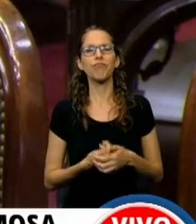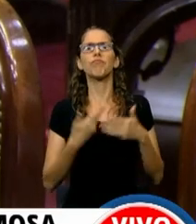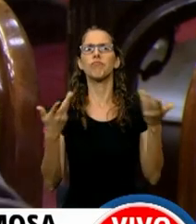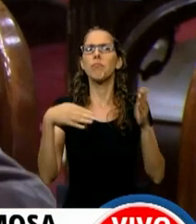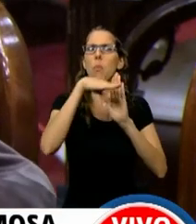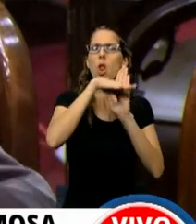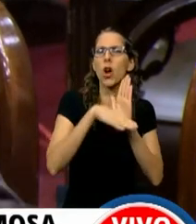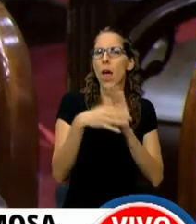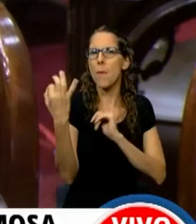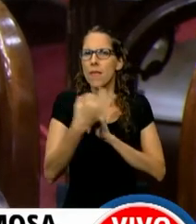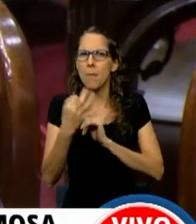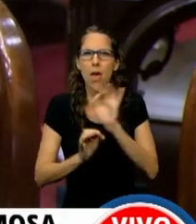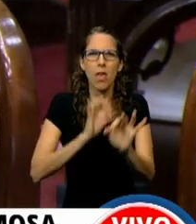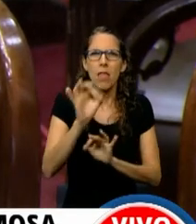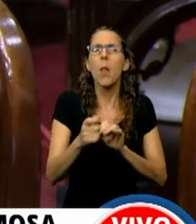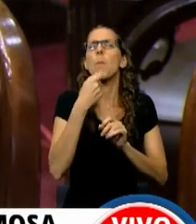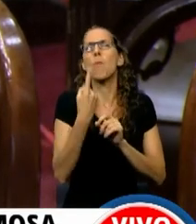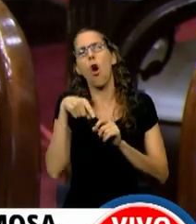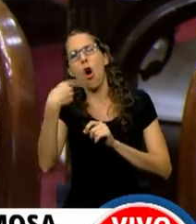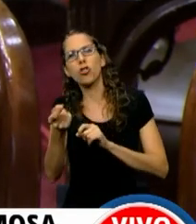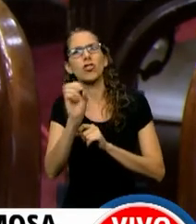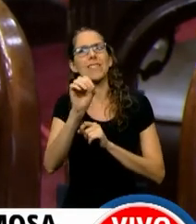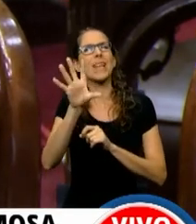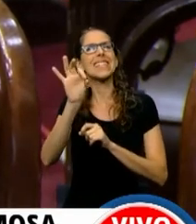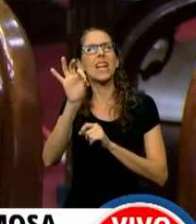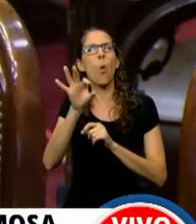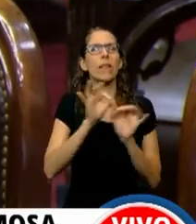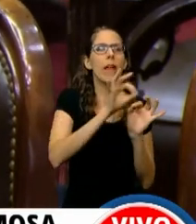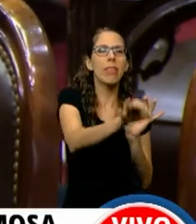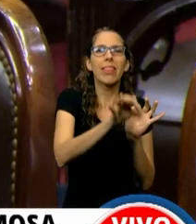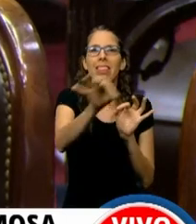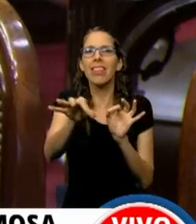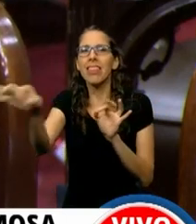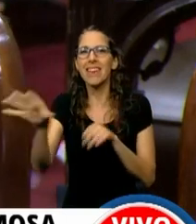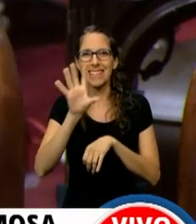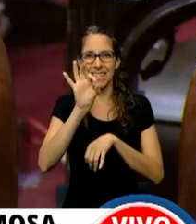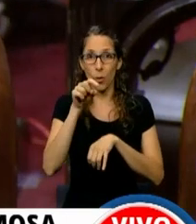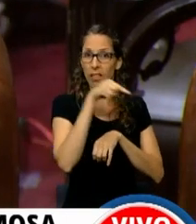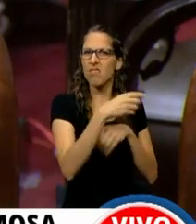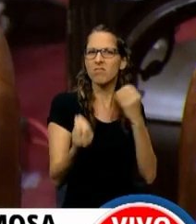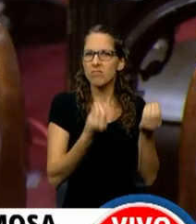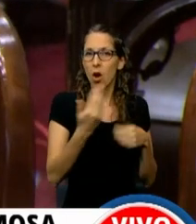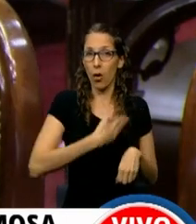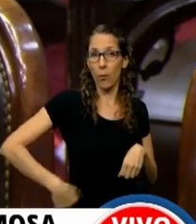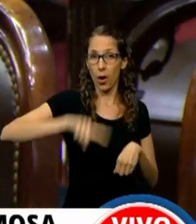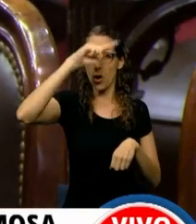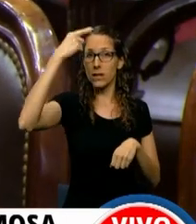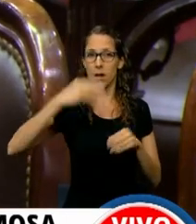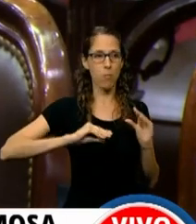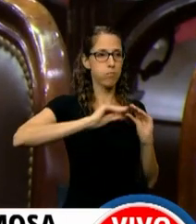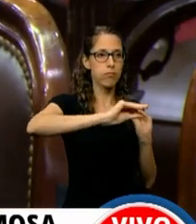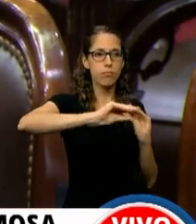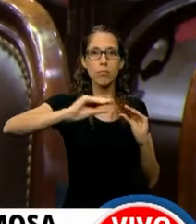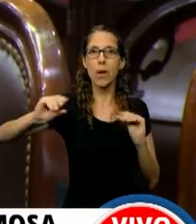Programas estratégicos como 50 destinos, es un programa que el Gobierno Nacional le transfiere a las provincias para que hagan